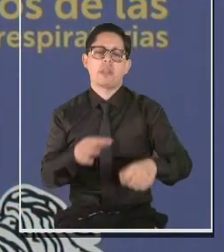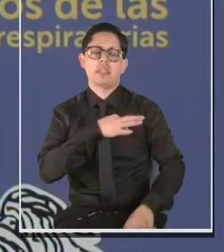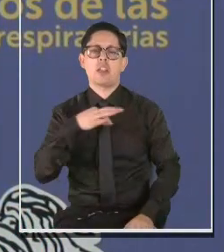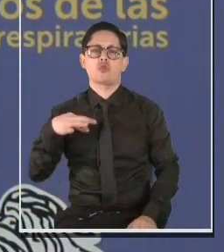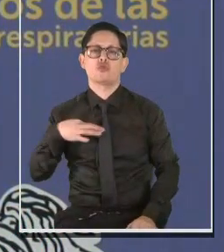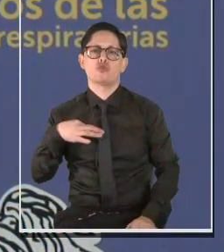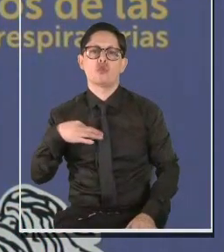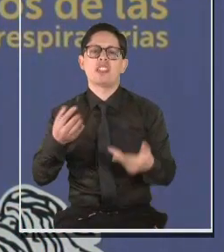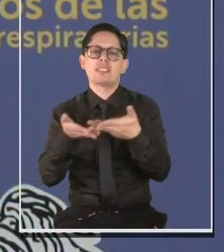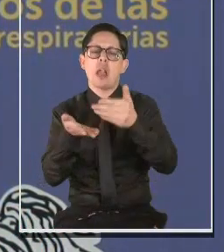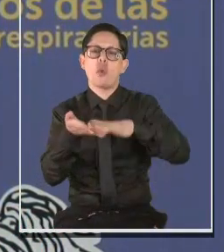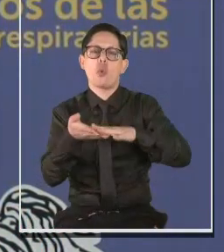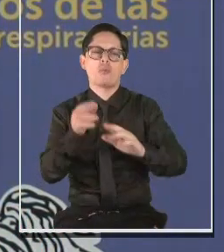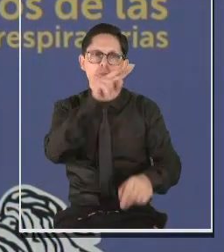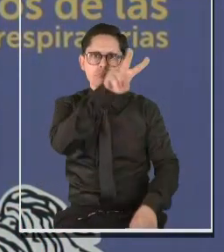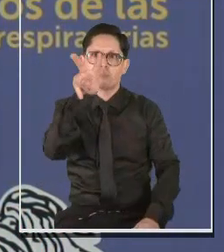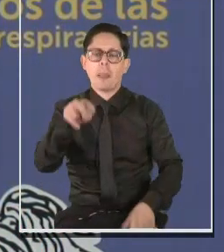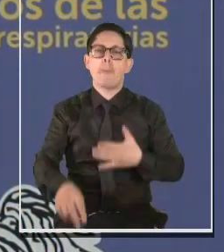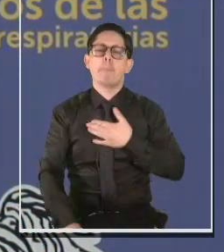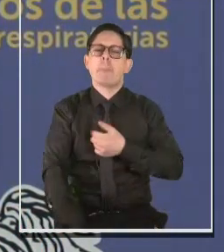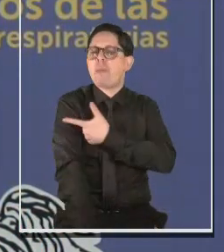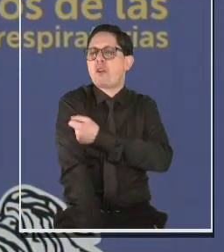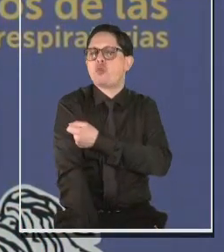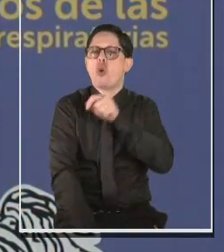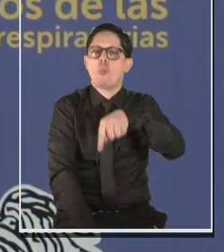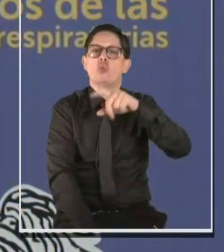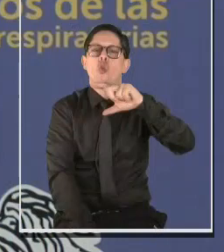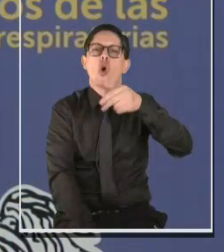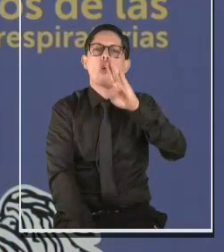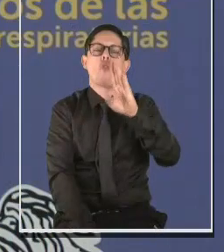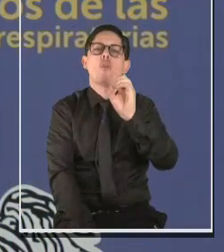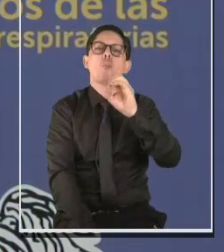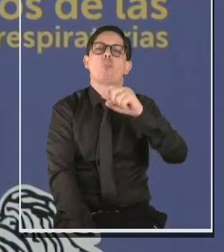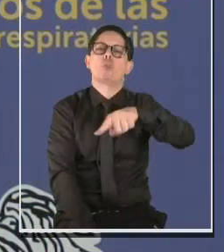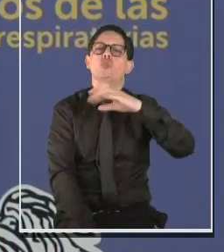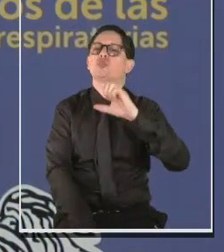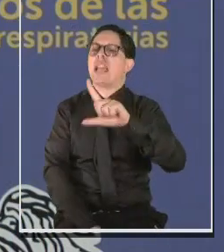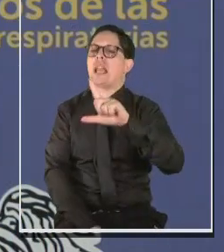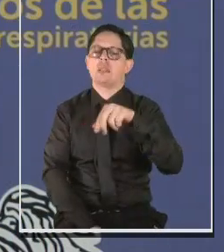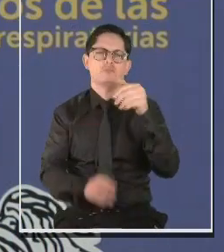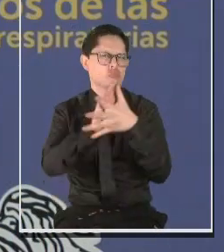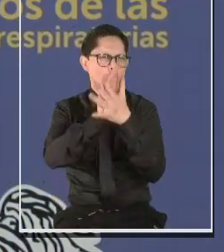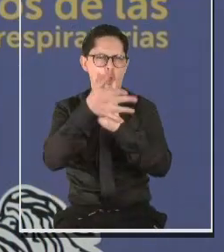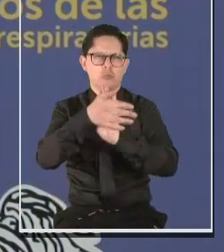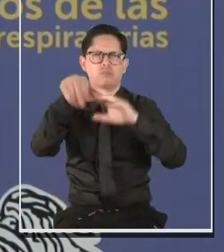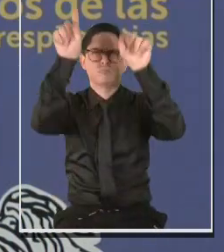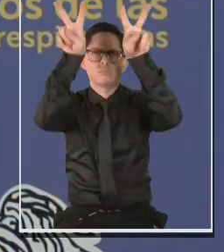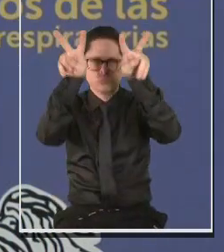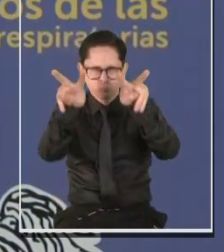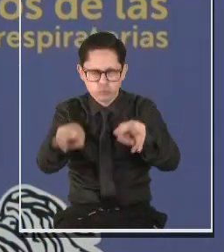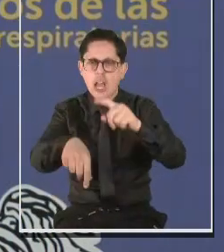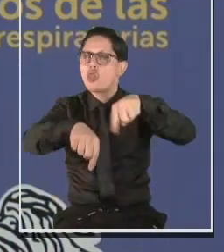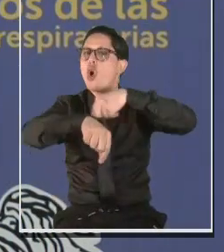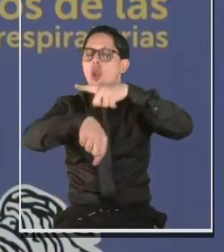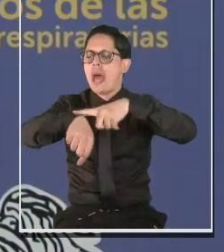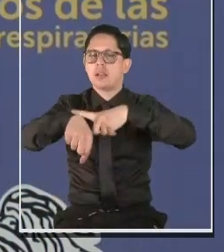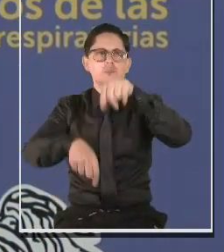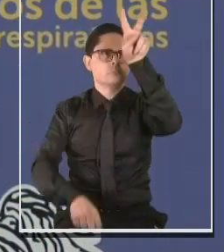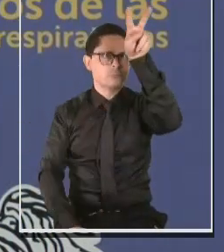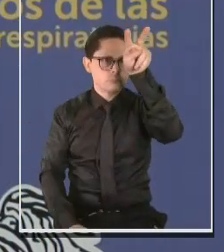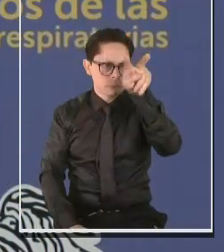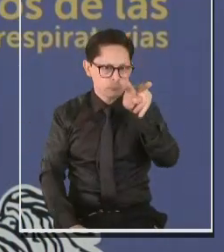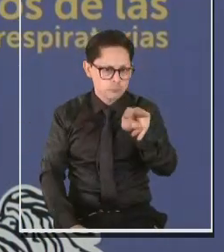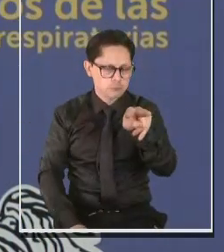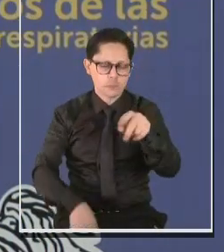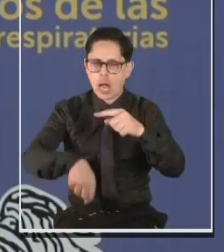Ministerio de salud y en me vacuno punto gob punto cl donde están todos los puntos de vacunación con sus horarios para poder acceder a